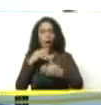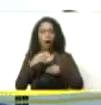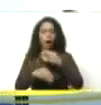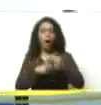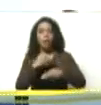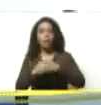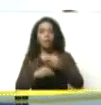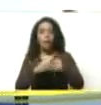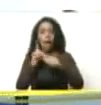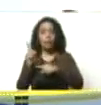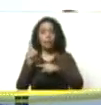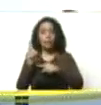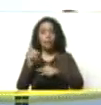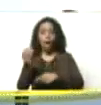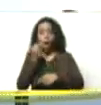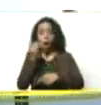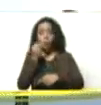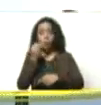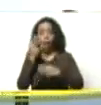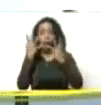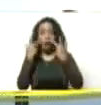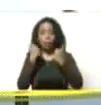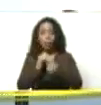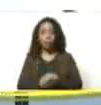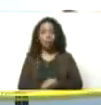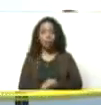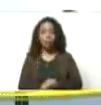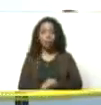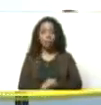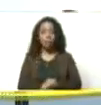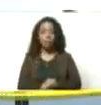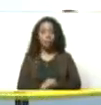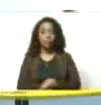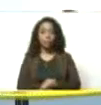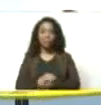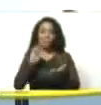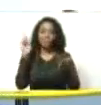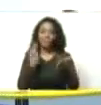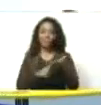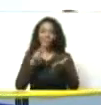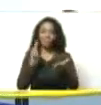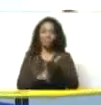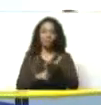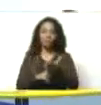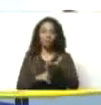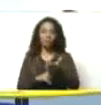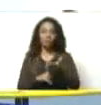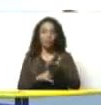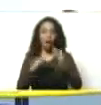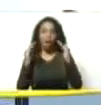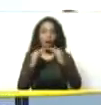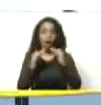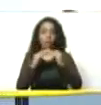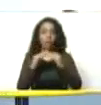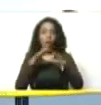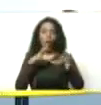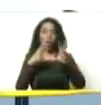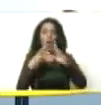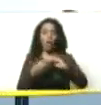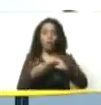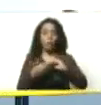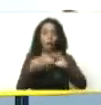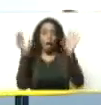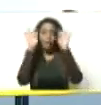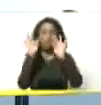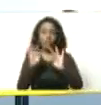esa proteína animal verdaderamente al hogar en los clubs y de